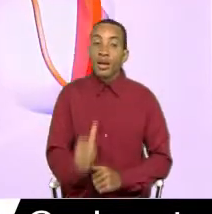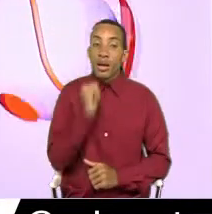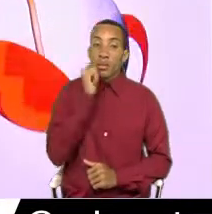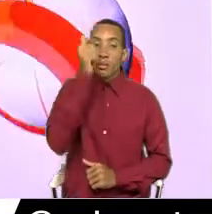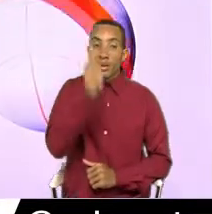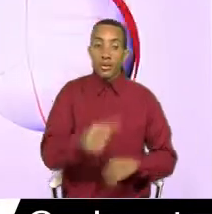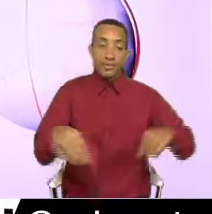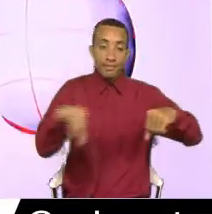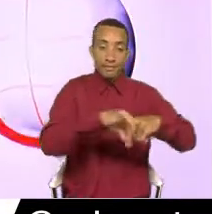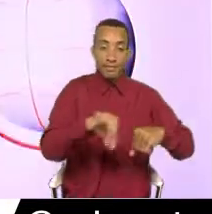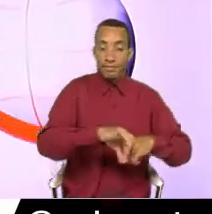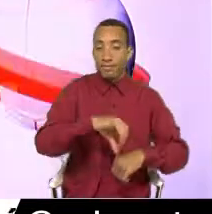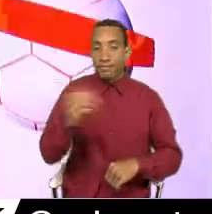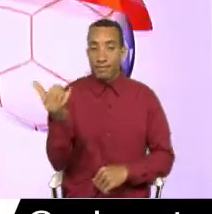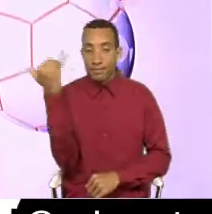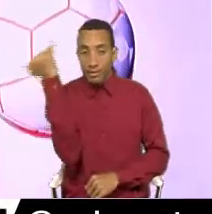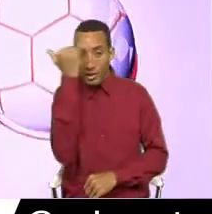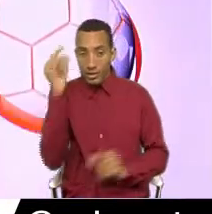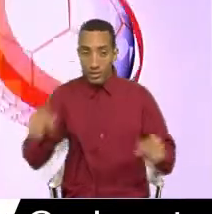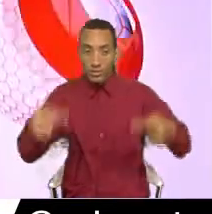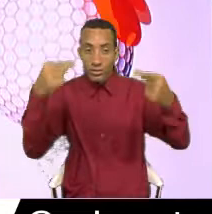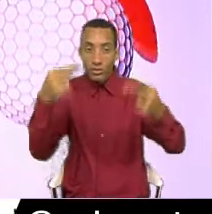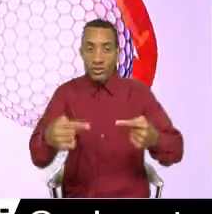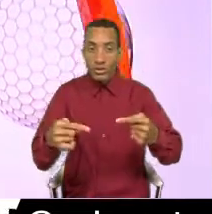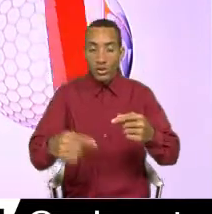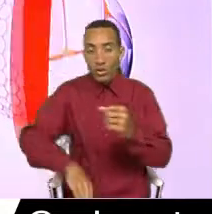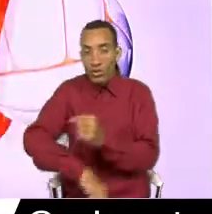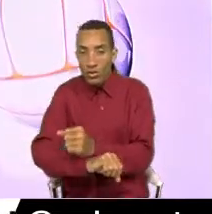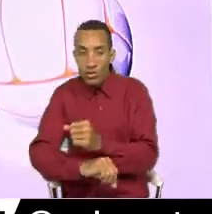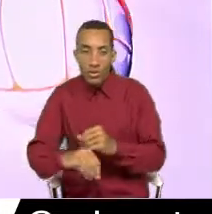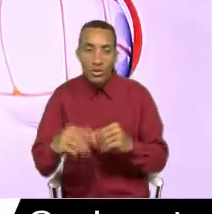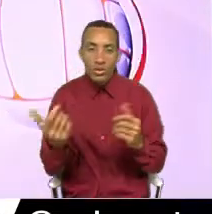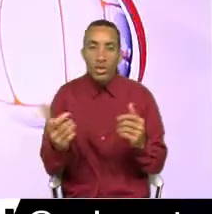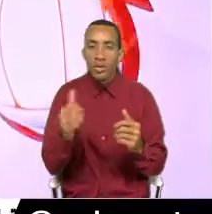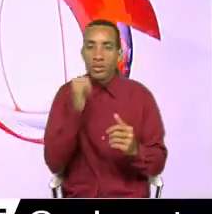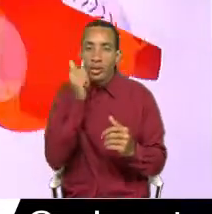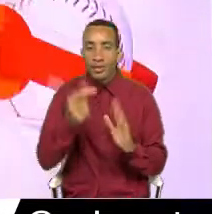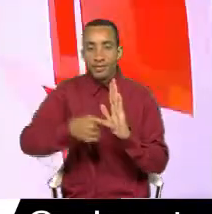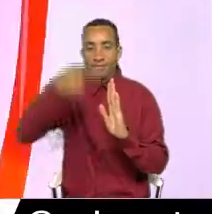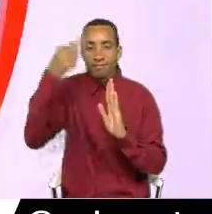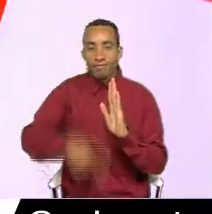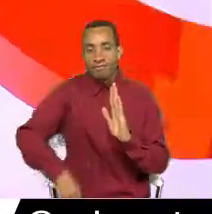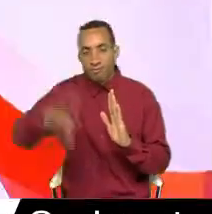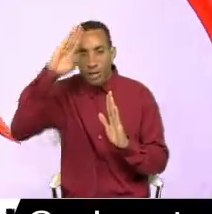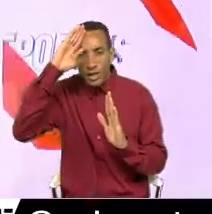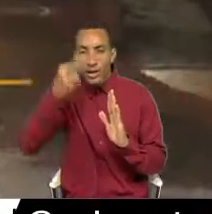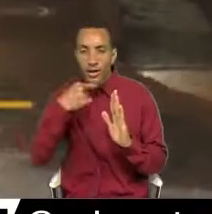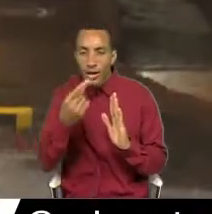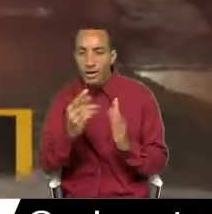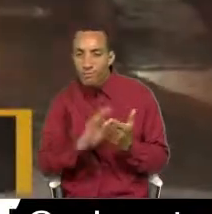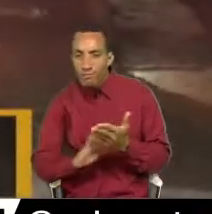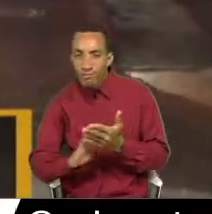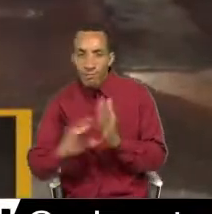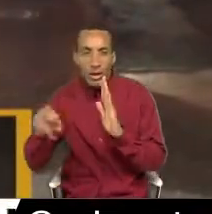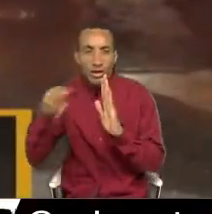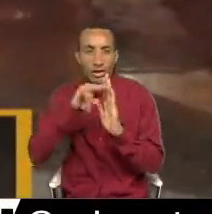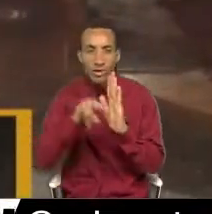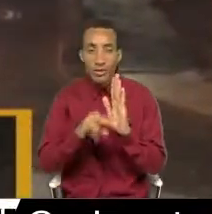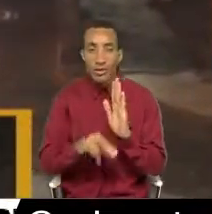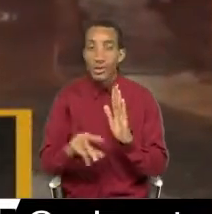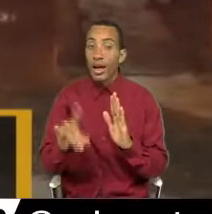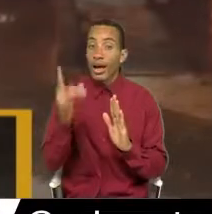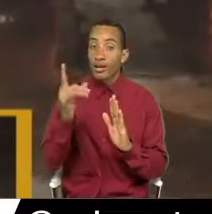locales determinaron tomar medidas que garanticen el normal desarrollo de este encuentro futbolístico. Para evitar hechos